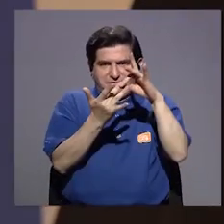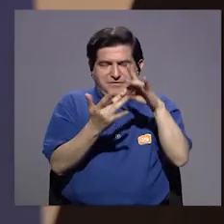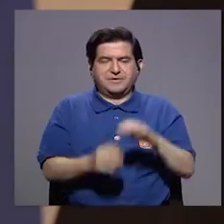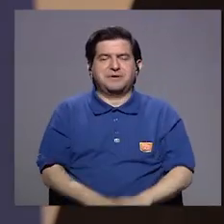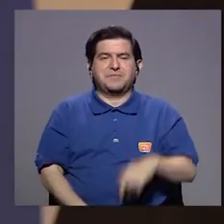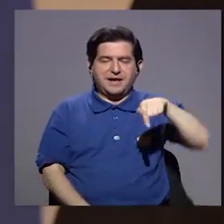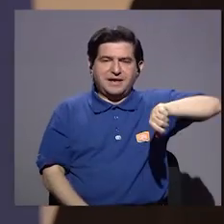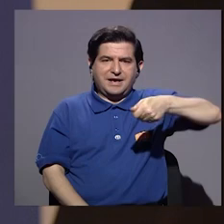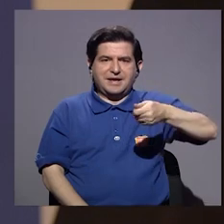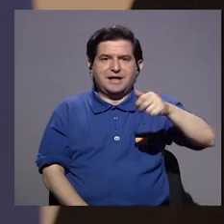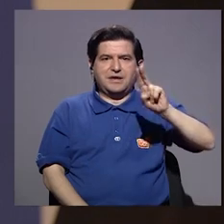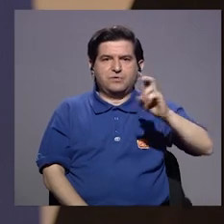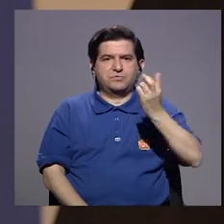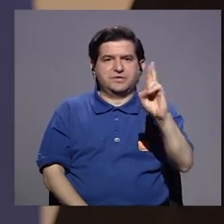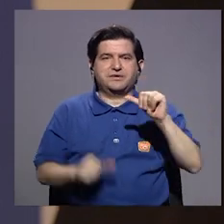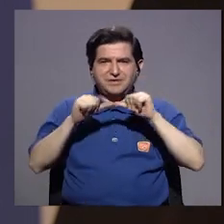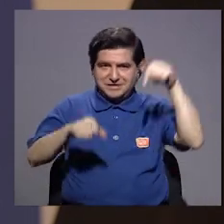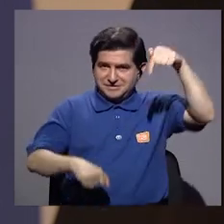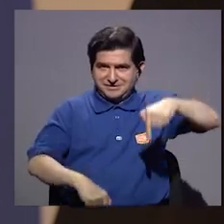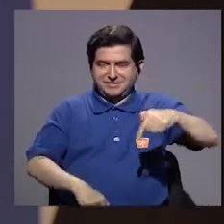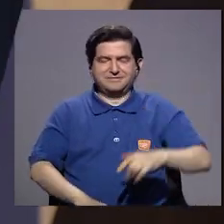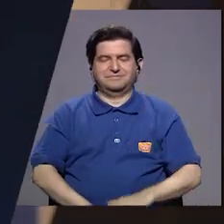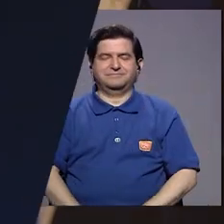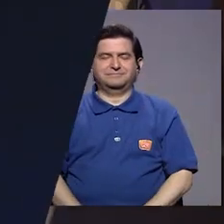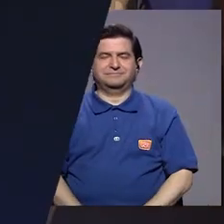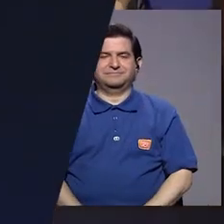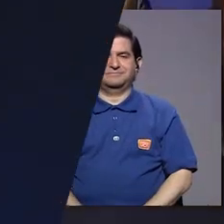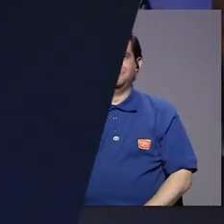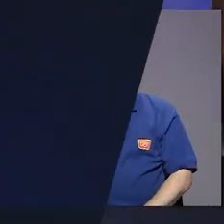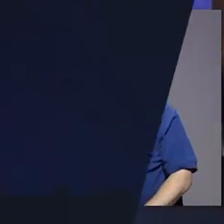especial aquí en Canal UCR. Quédese con nosotros.